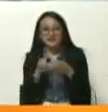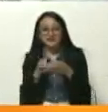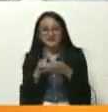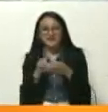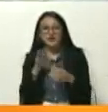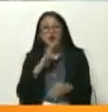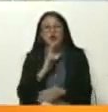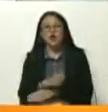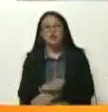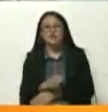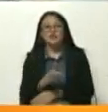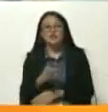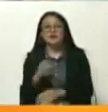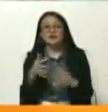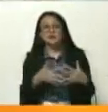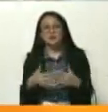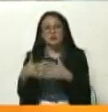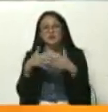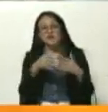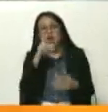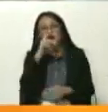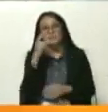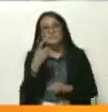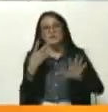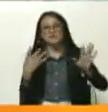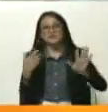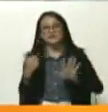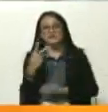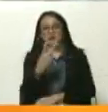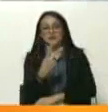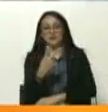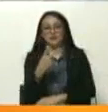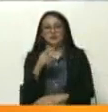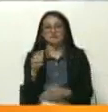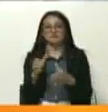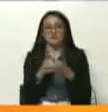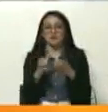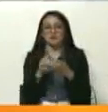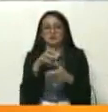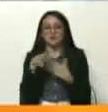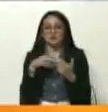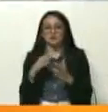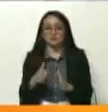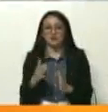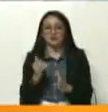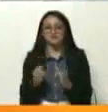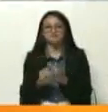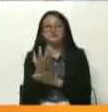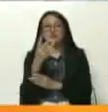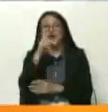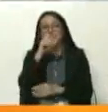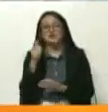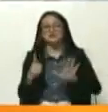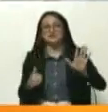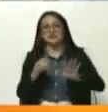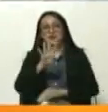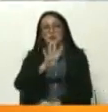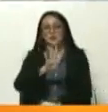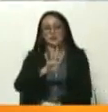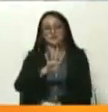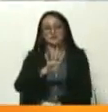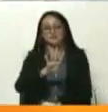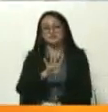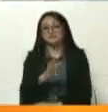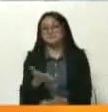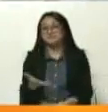norteamericana en 1962, y las organizaciones revolucionarias surgimos en propiedad en el año 64. O sea que no